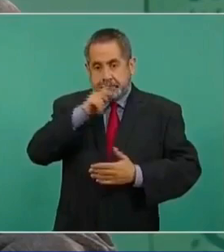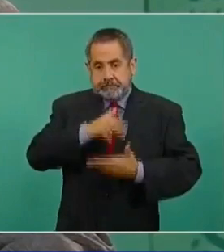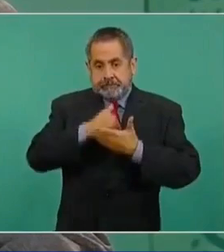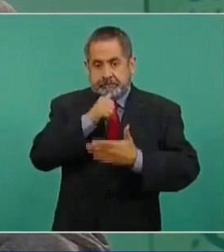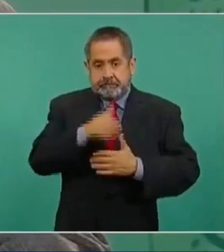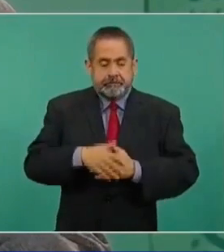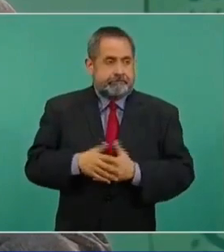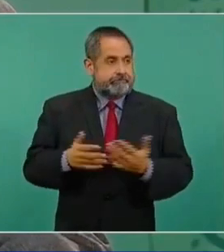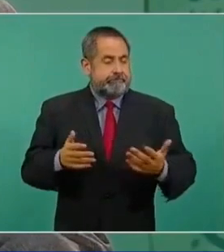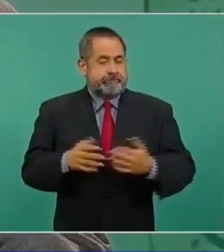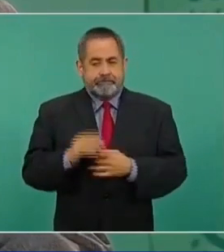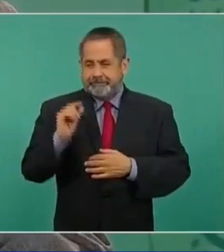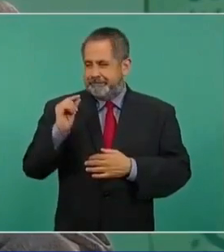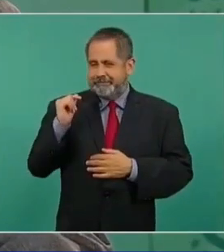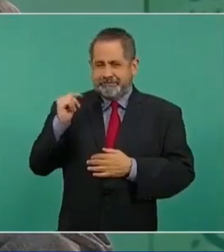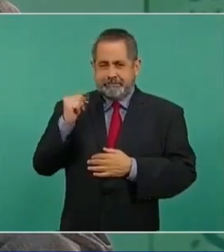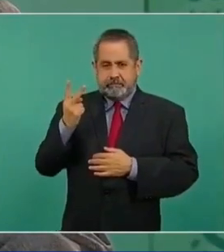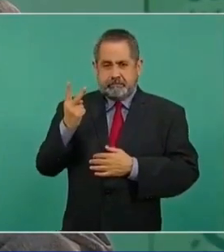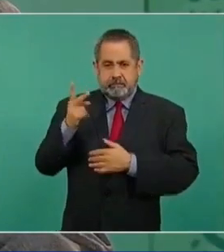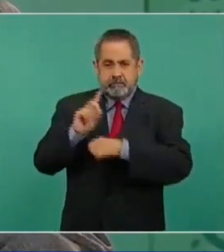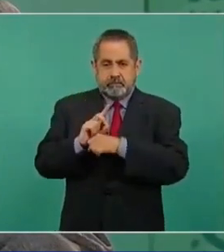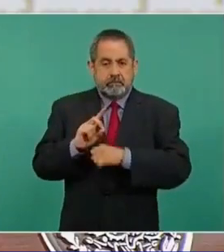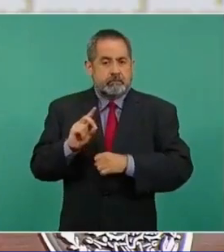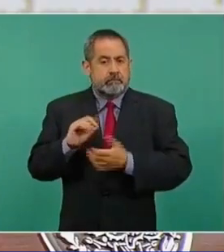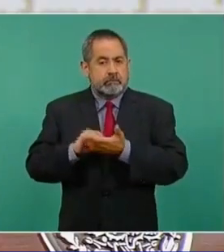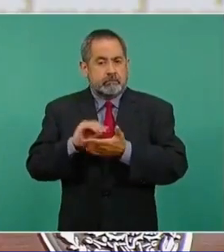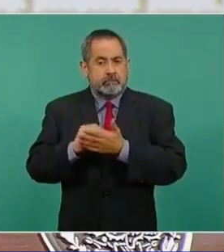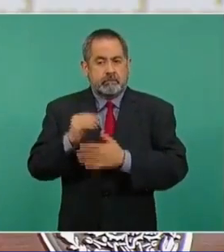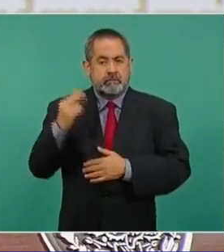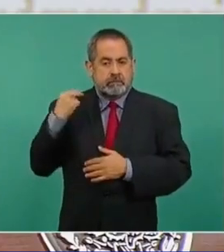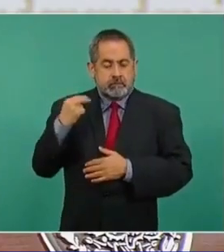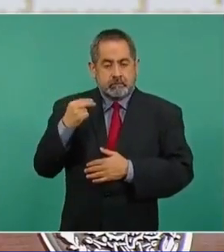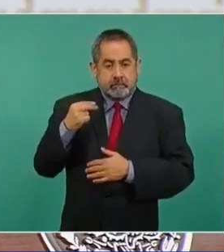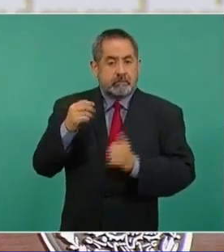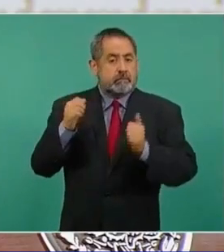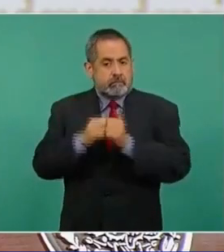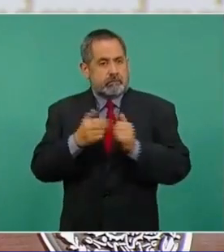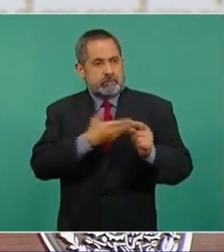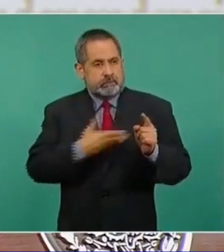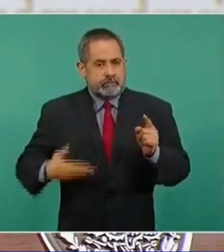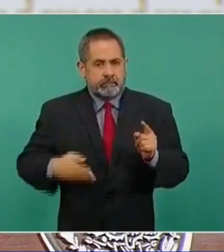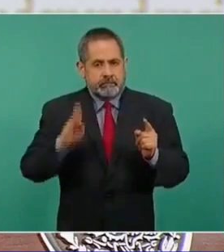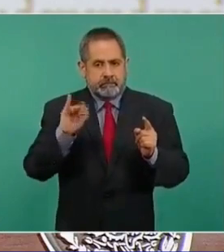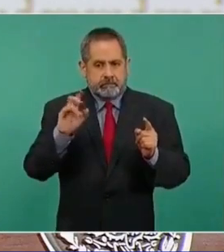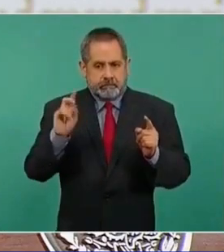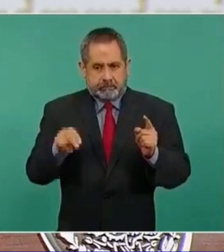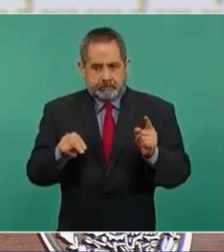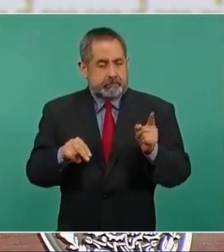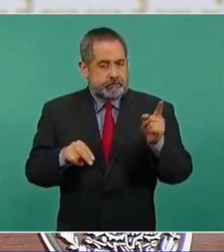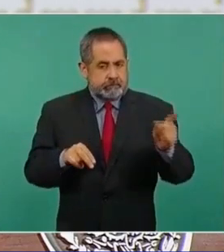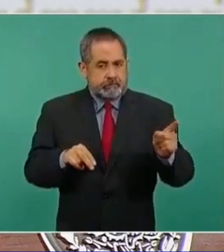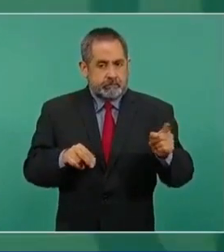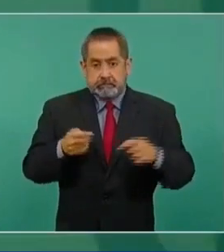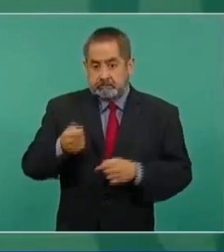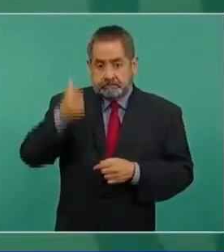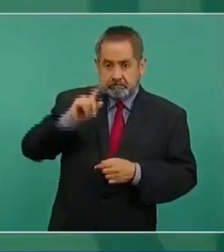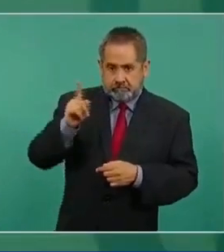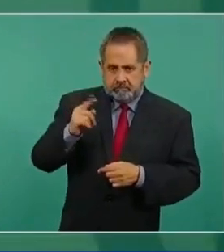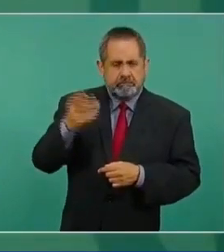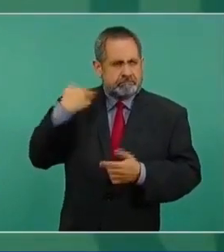Hace 2 días todavía, ya con el presidente Biden, y no es la primera